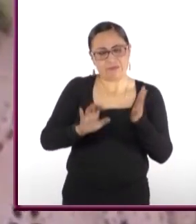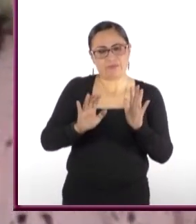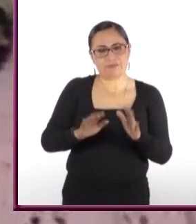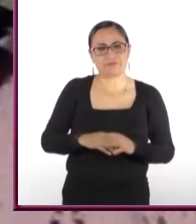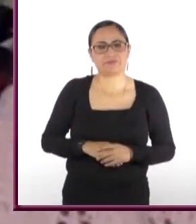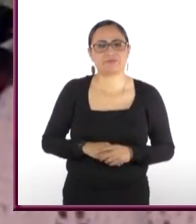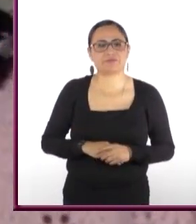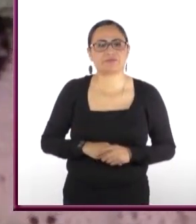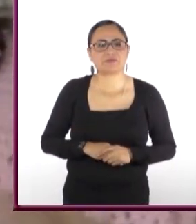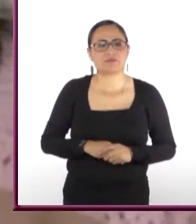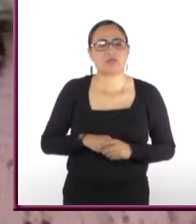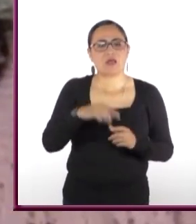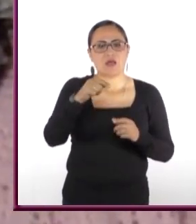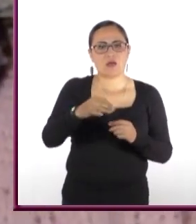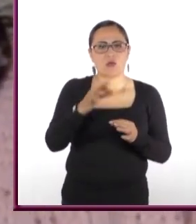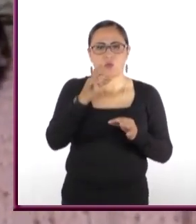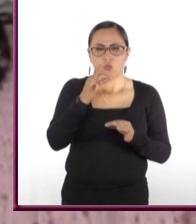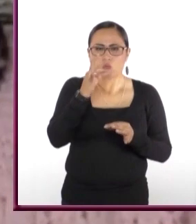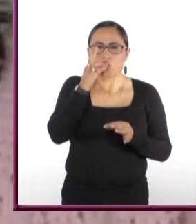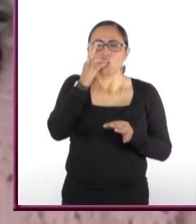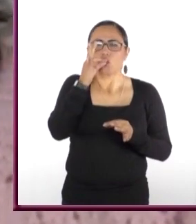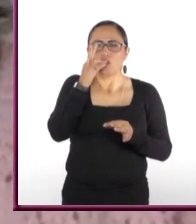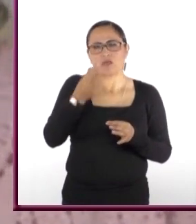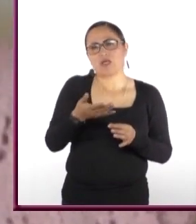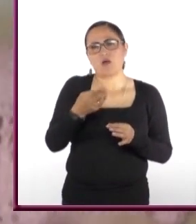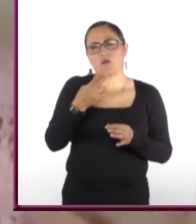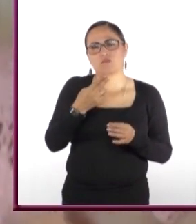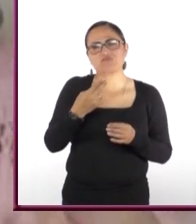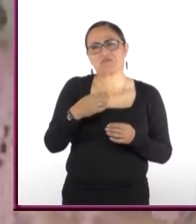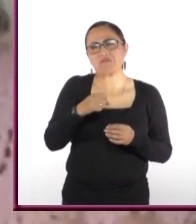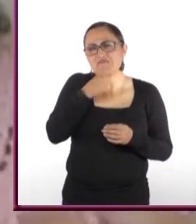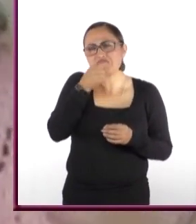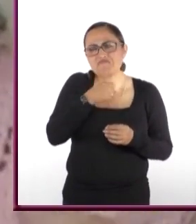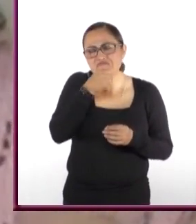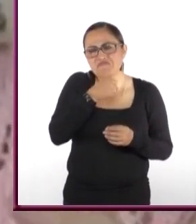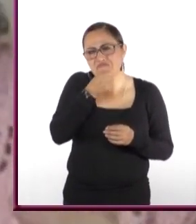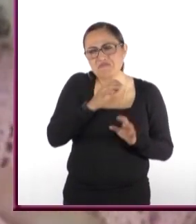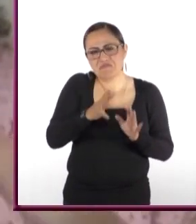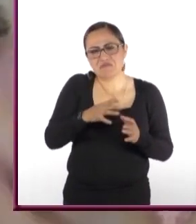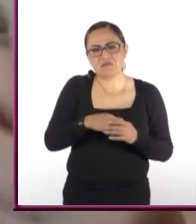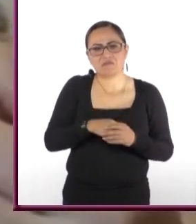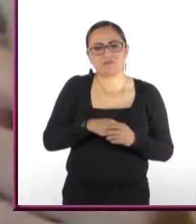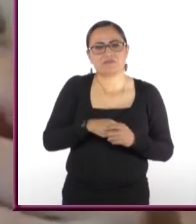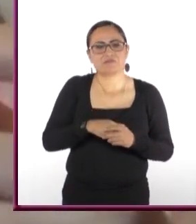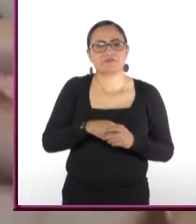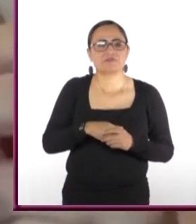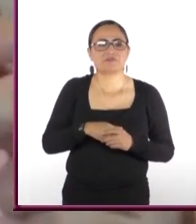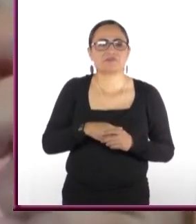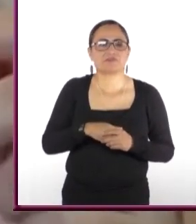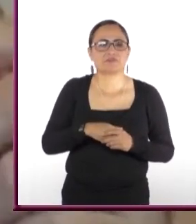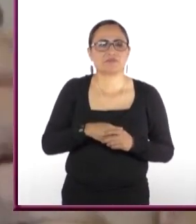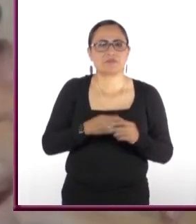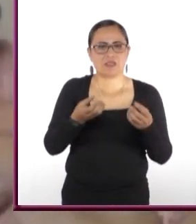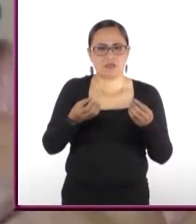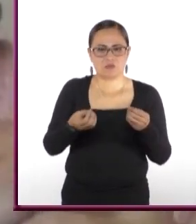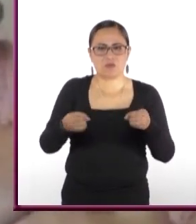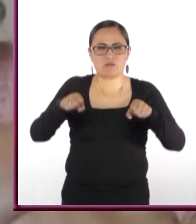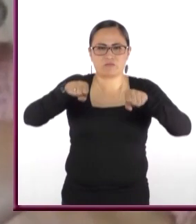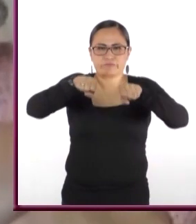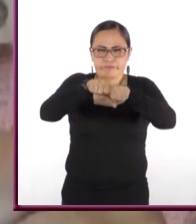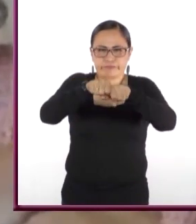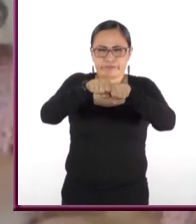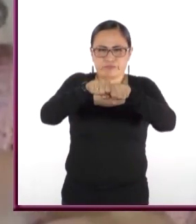tiempo. Por ejemplo, tomen un popote, pero ya viejito, para que no nos mueramos. Y